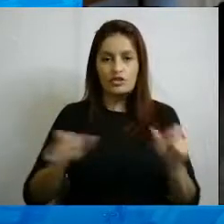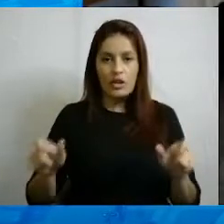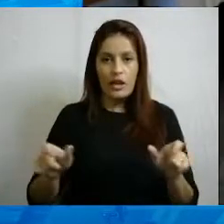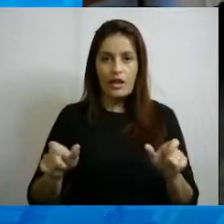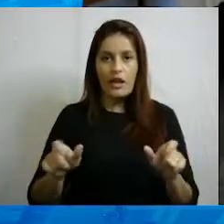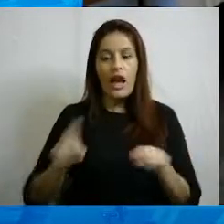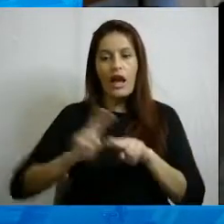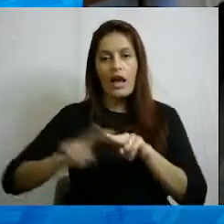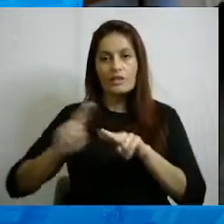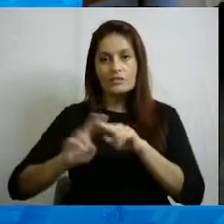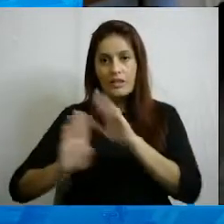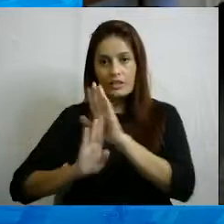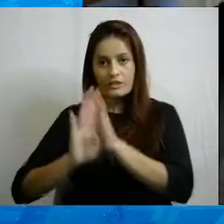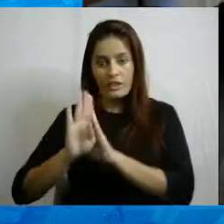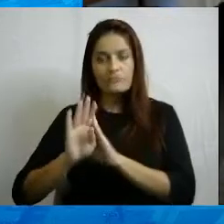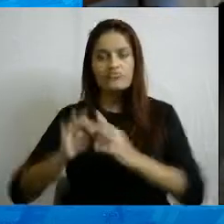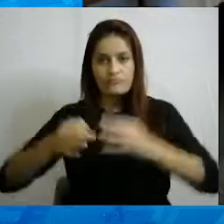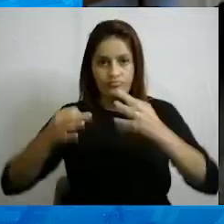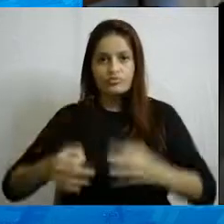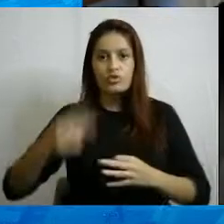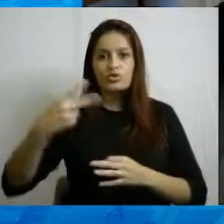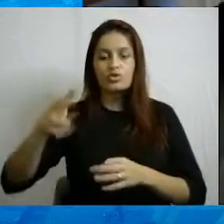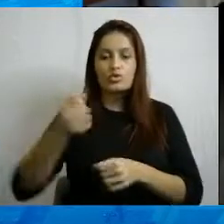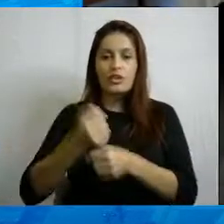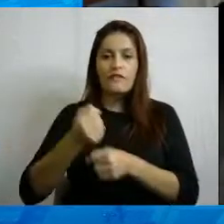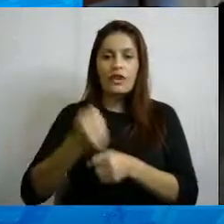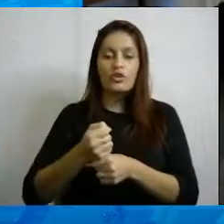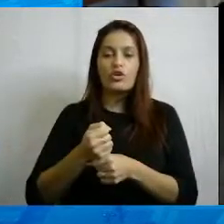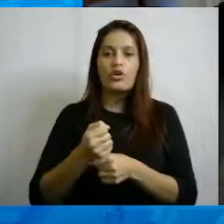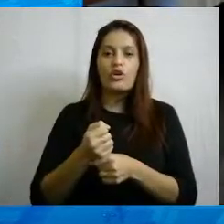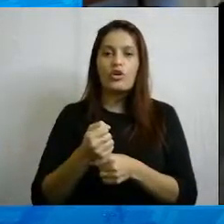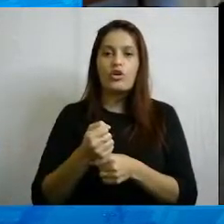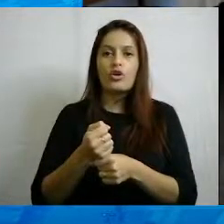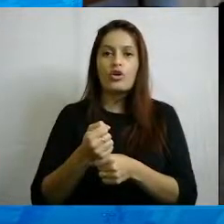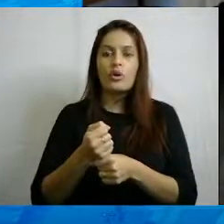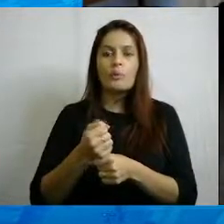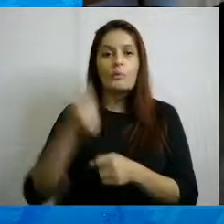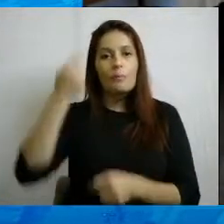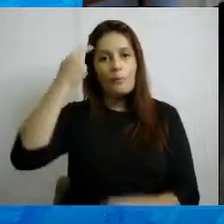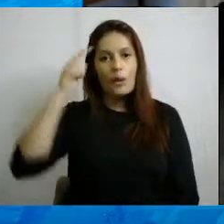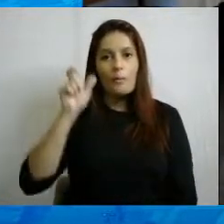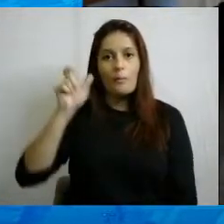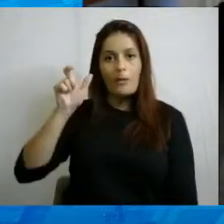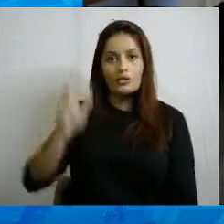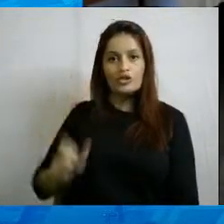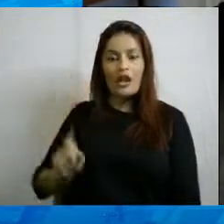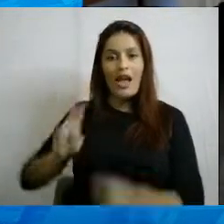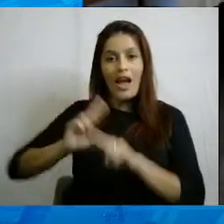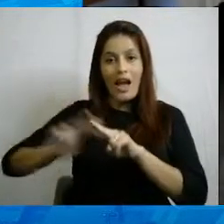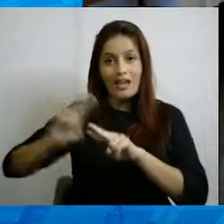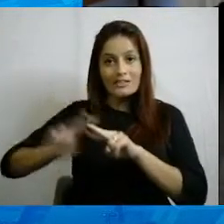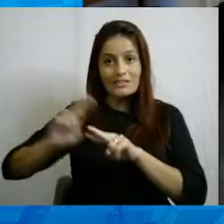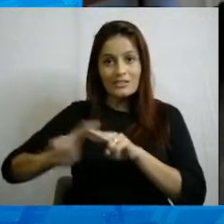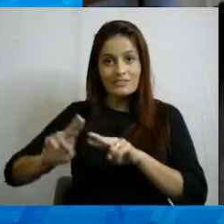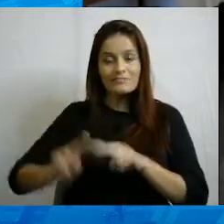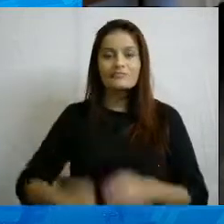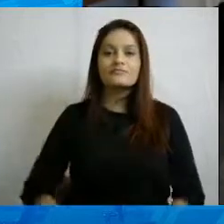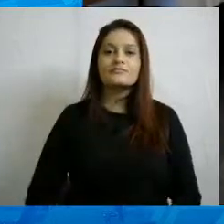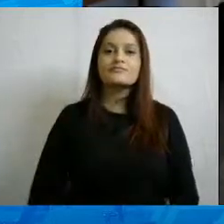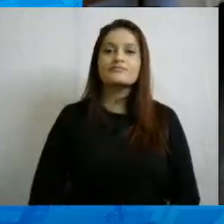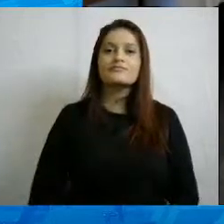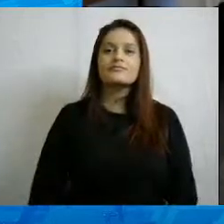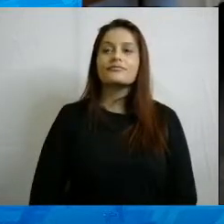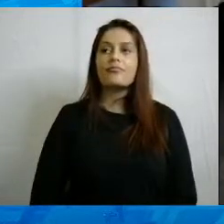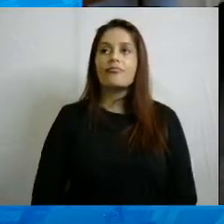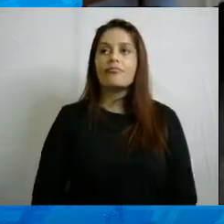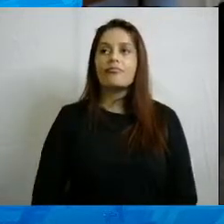están desarrollando legítimamente su trabajo, sino que la persona que gestiona esta patente. Eso.